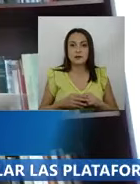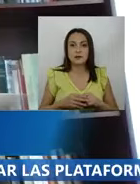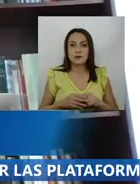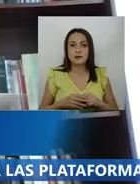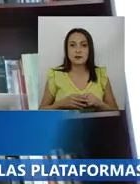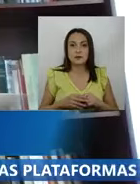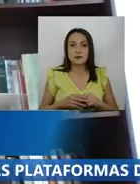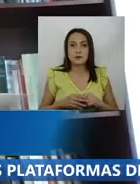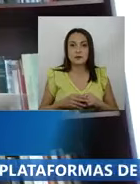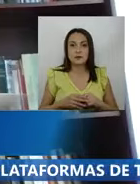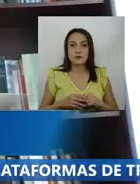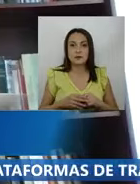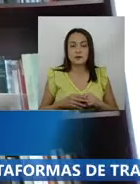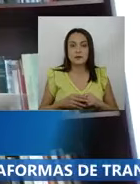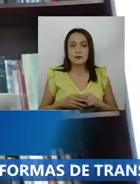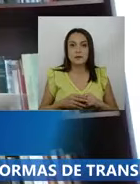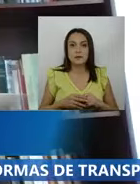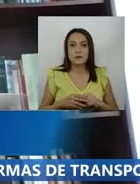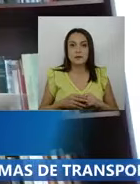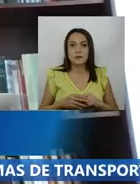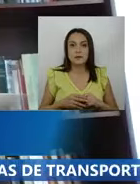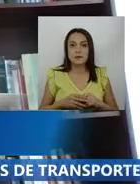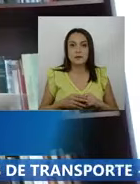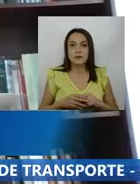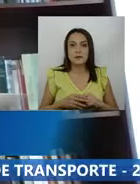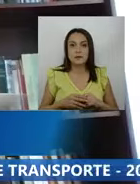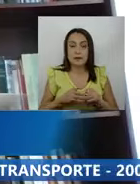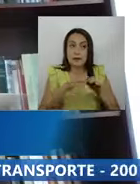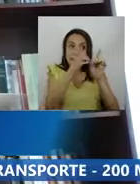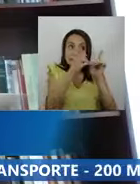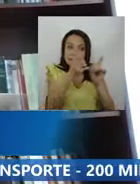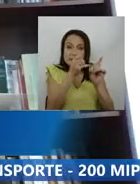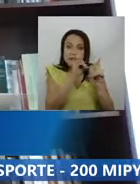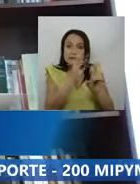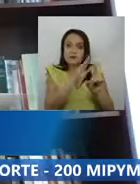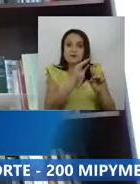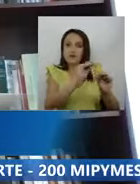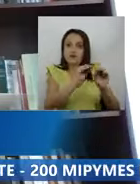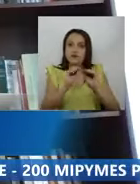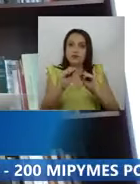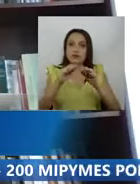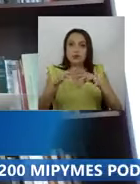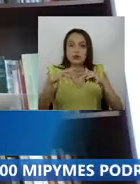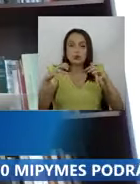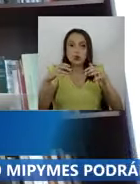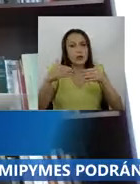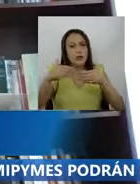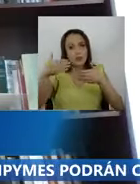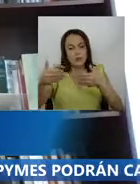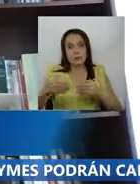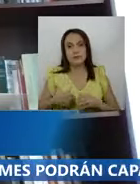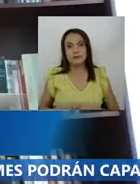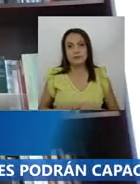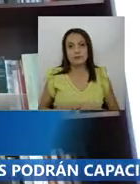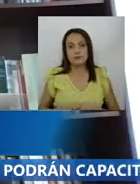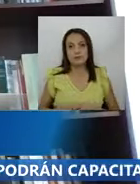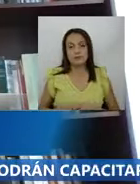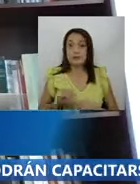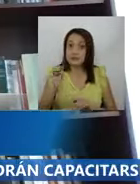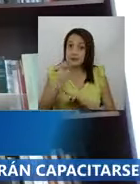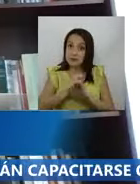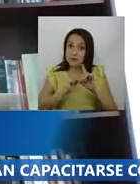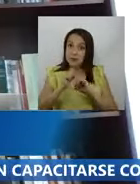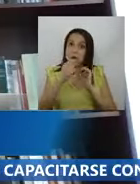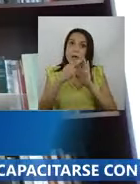de y decide si se trasladan a la corte posteriormente. En este caso, una medida